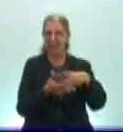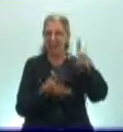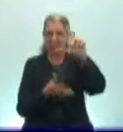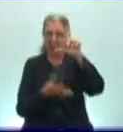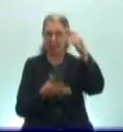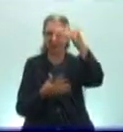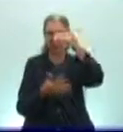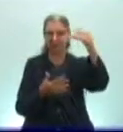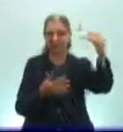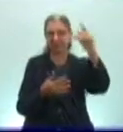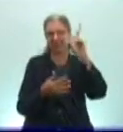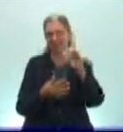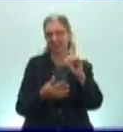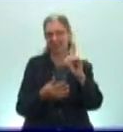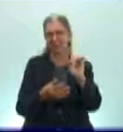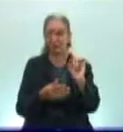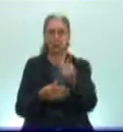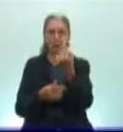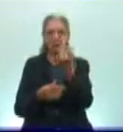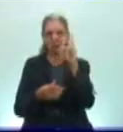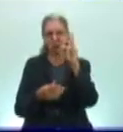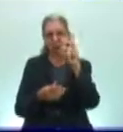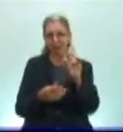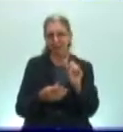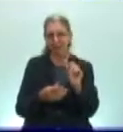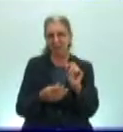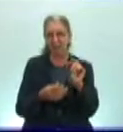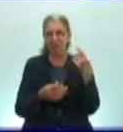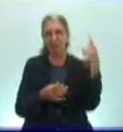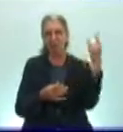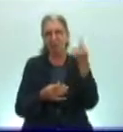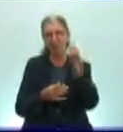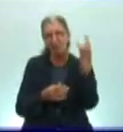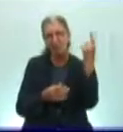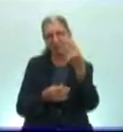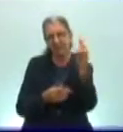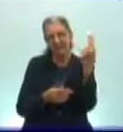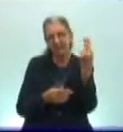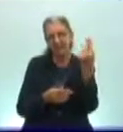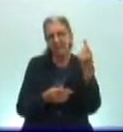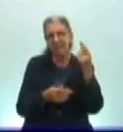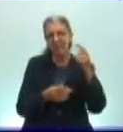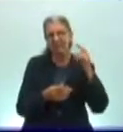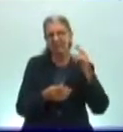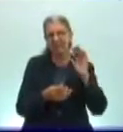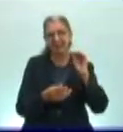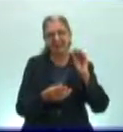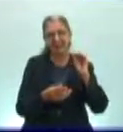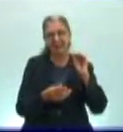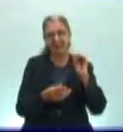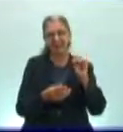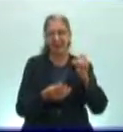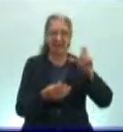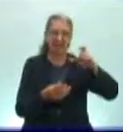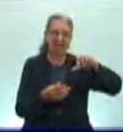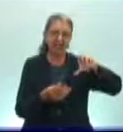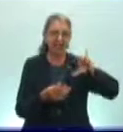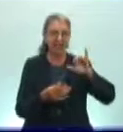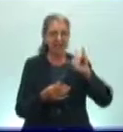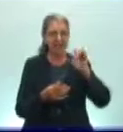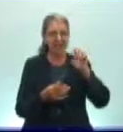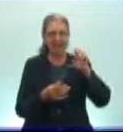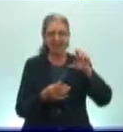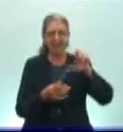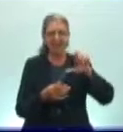diámetro es un número que universalmente se designa con la letra griega pi